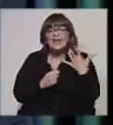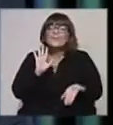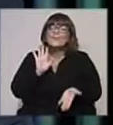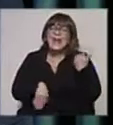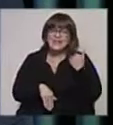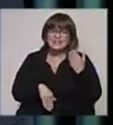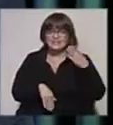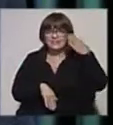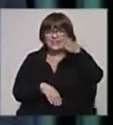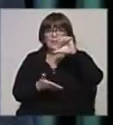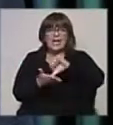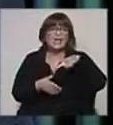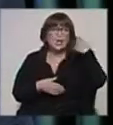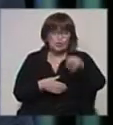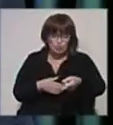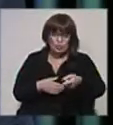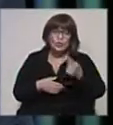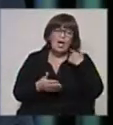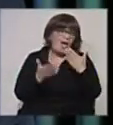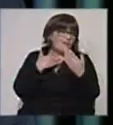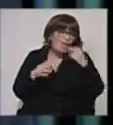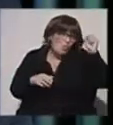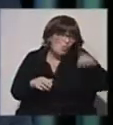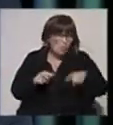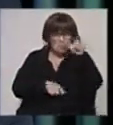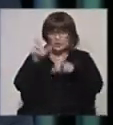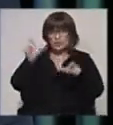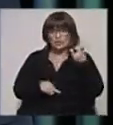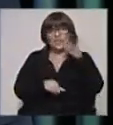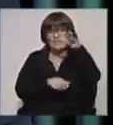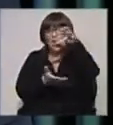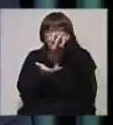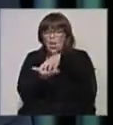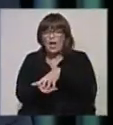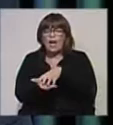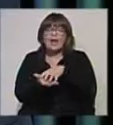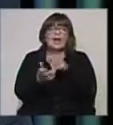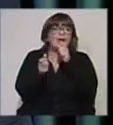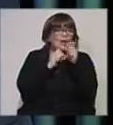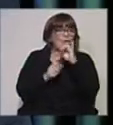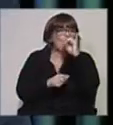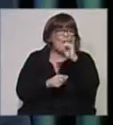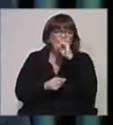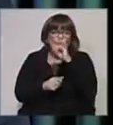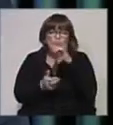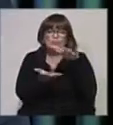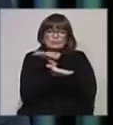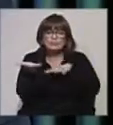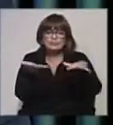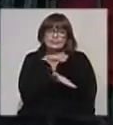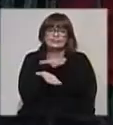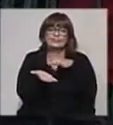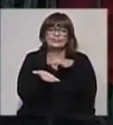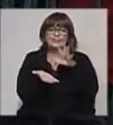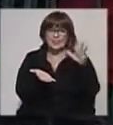país, es eso, hablar con gente común y corriente, y ir a lugares, estar cubriendo historias, y... me